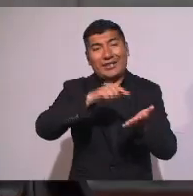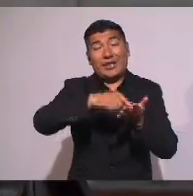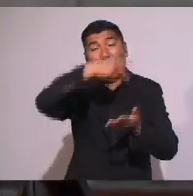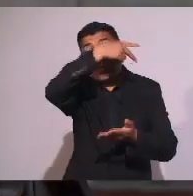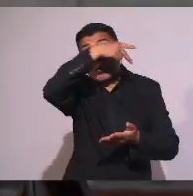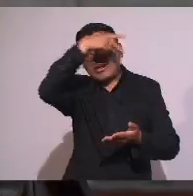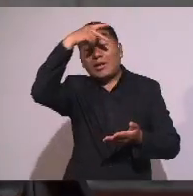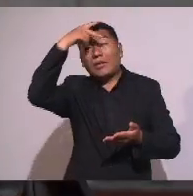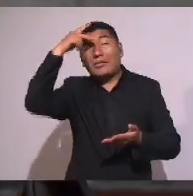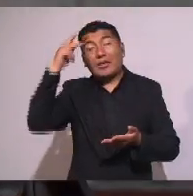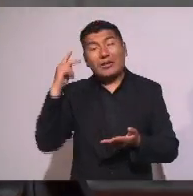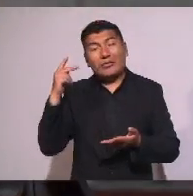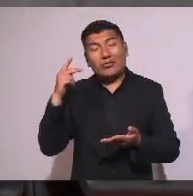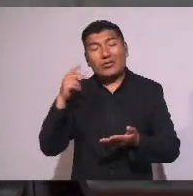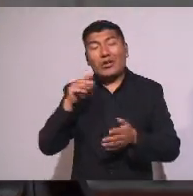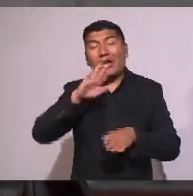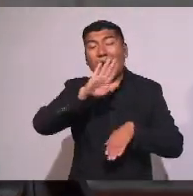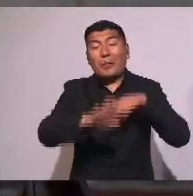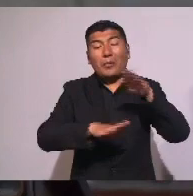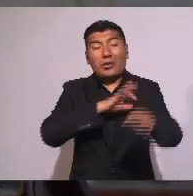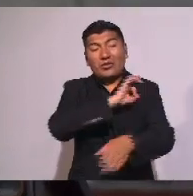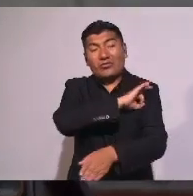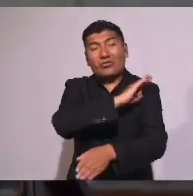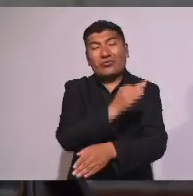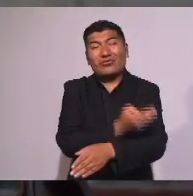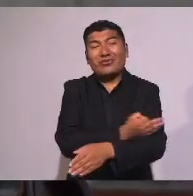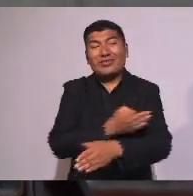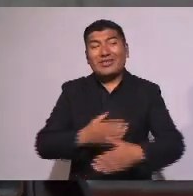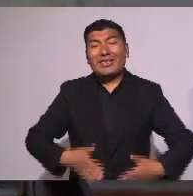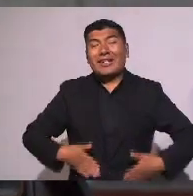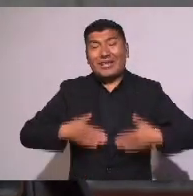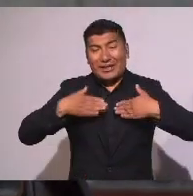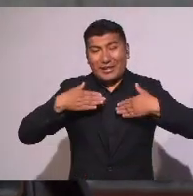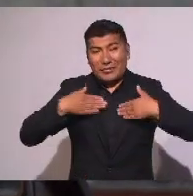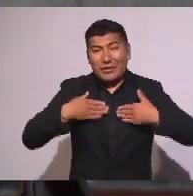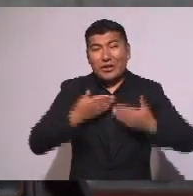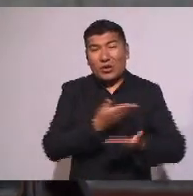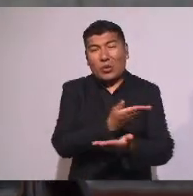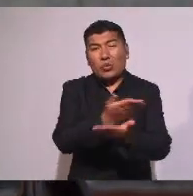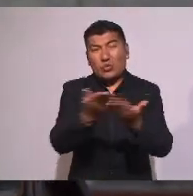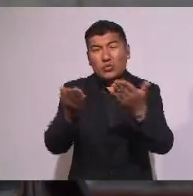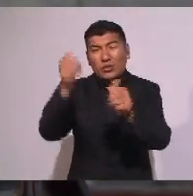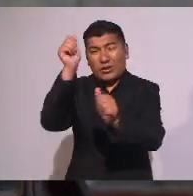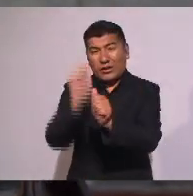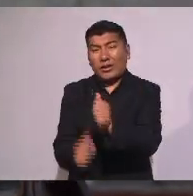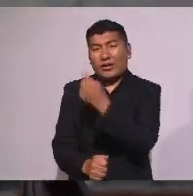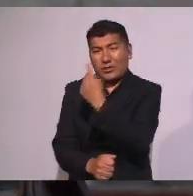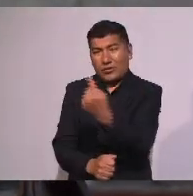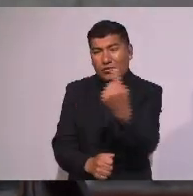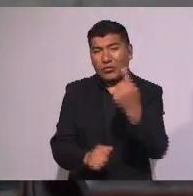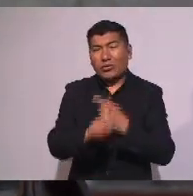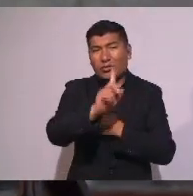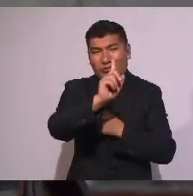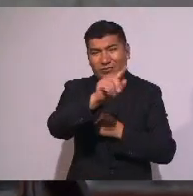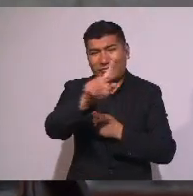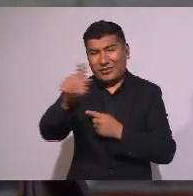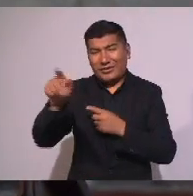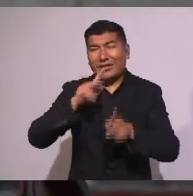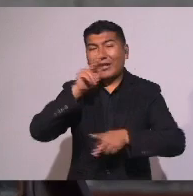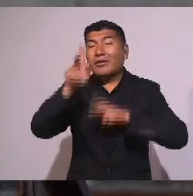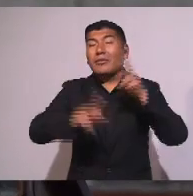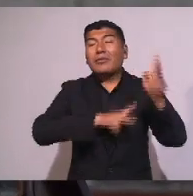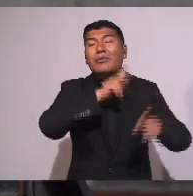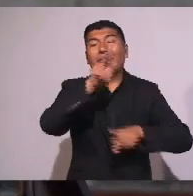el paso fuerte de Dios en la vida de cada uno, de cada una de ustedes, de los seres